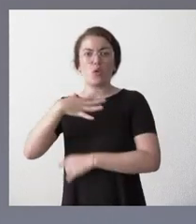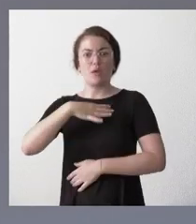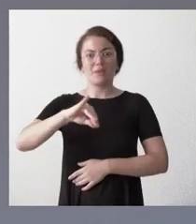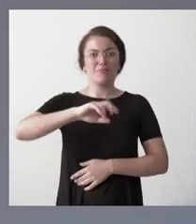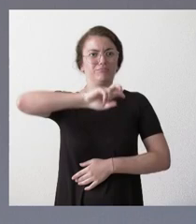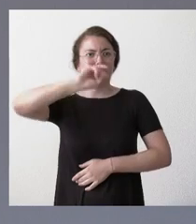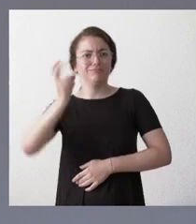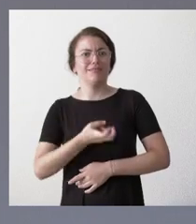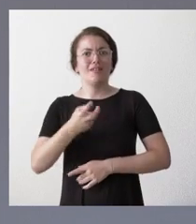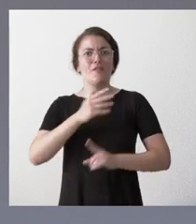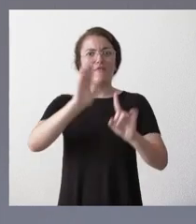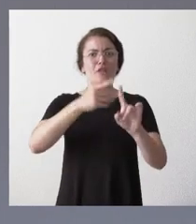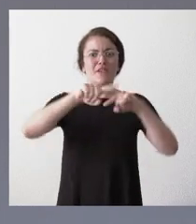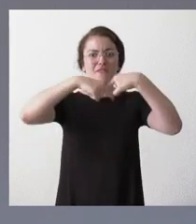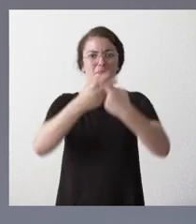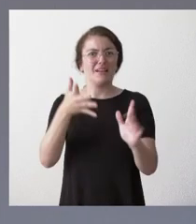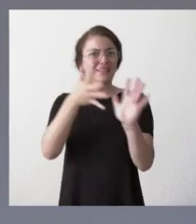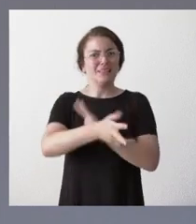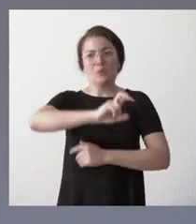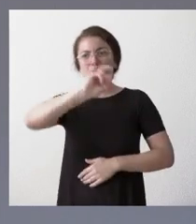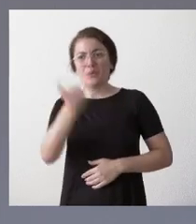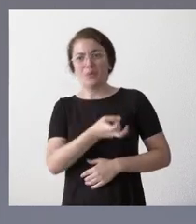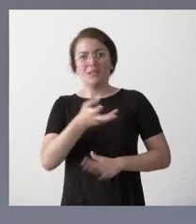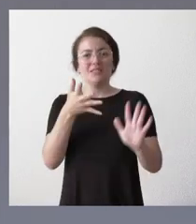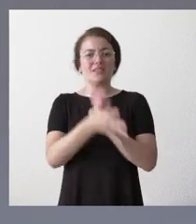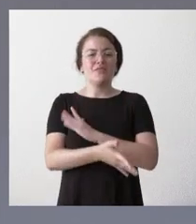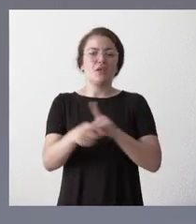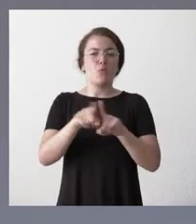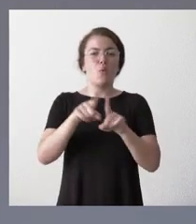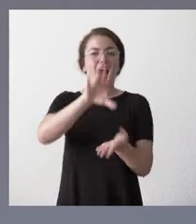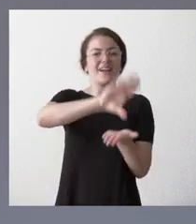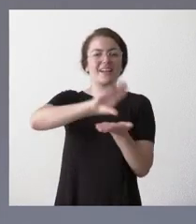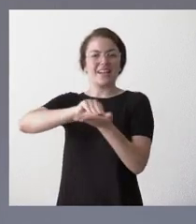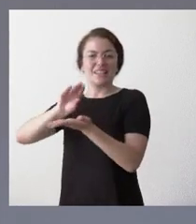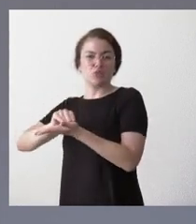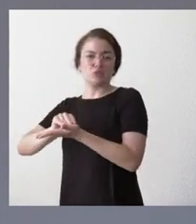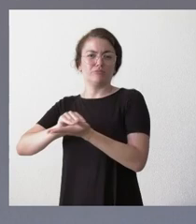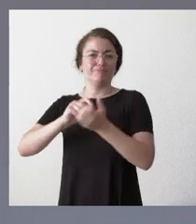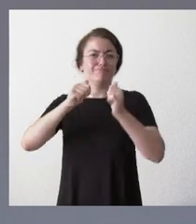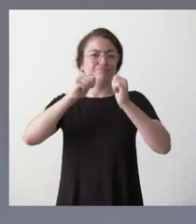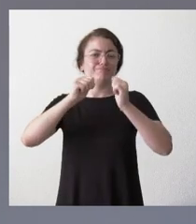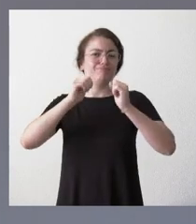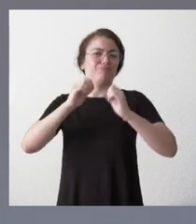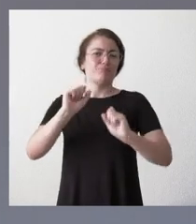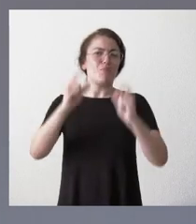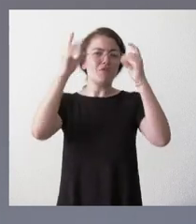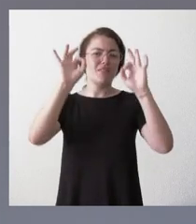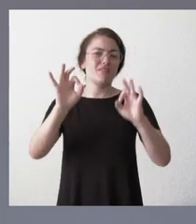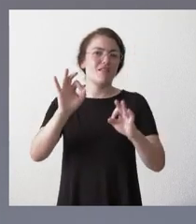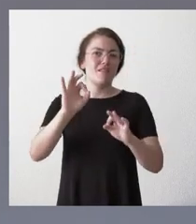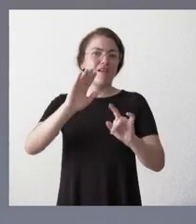violencia intrafamiliar, no existe un registro institucional de víctimas de violencia